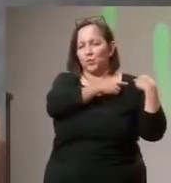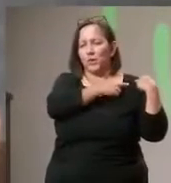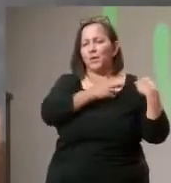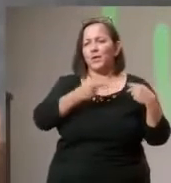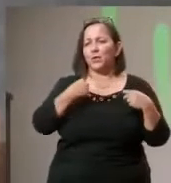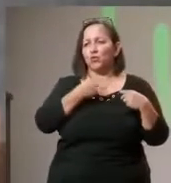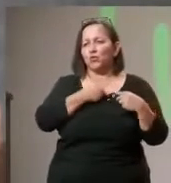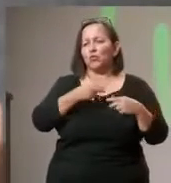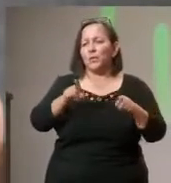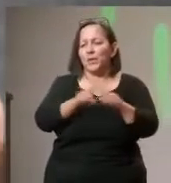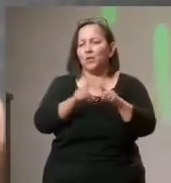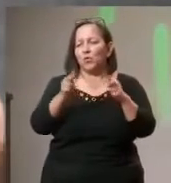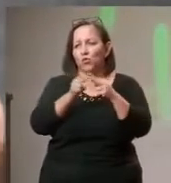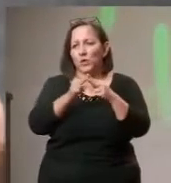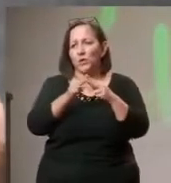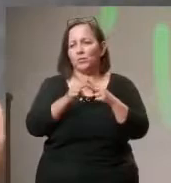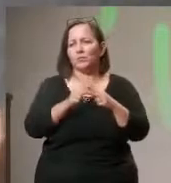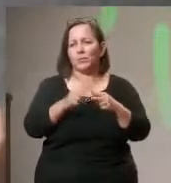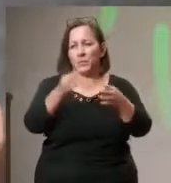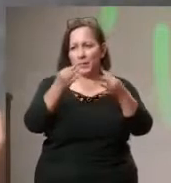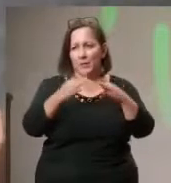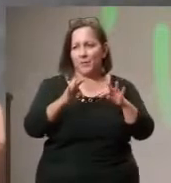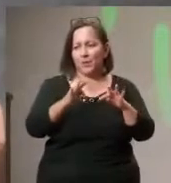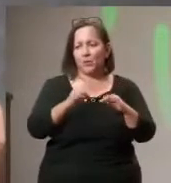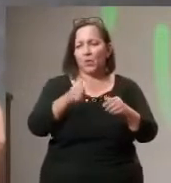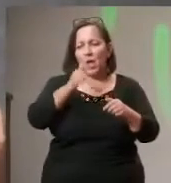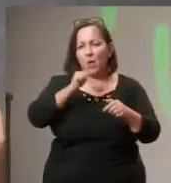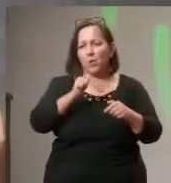tratamiento de aguas residuales.